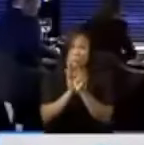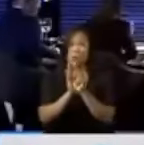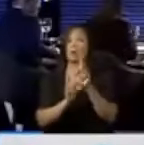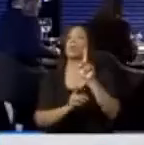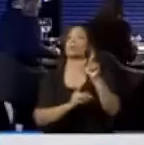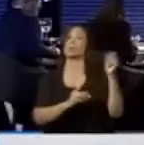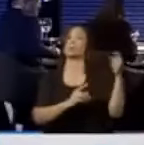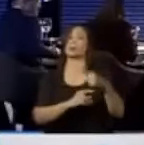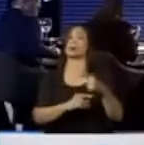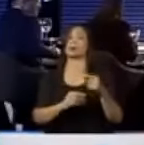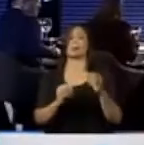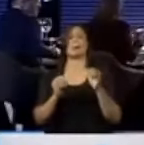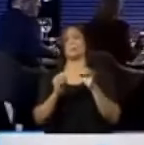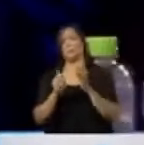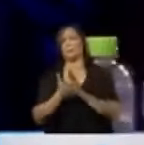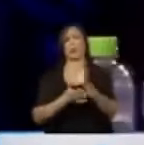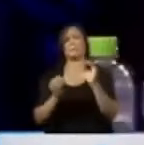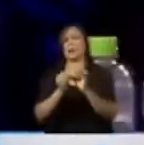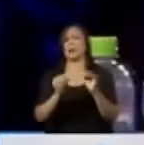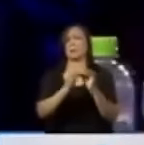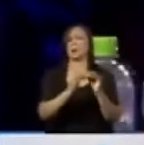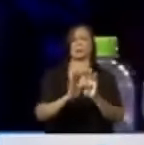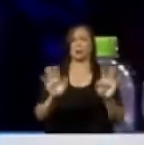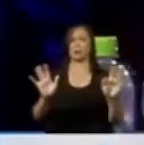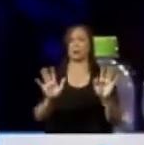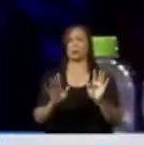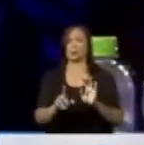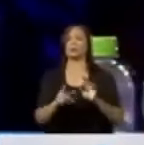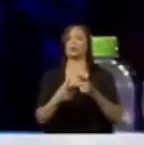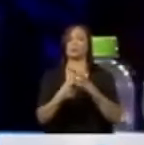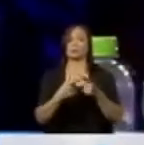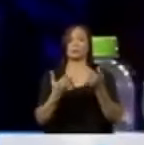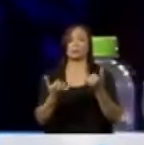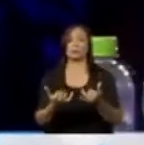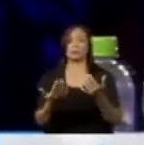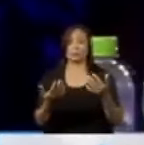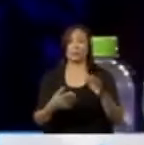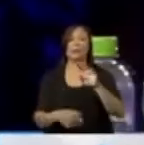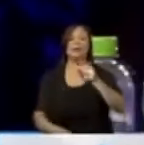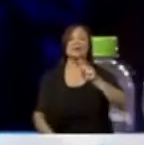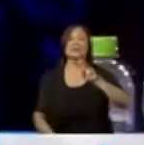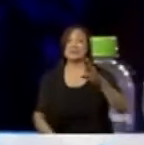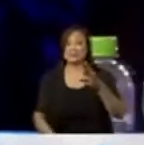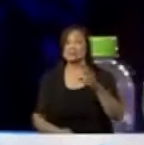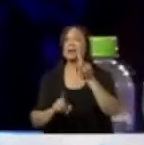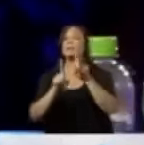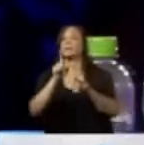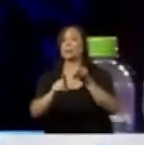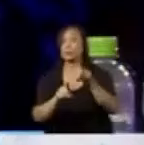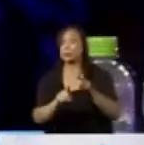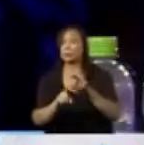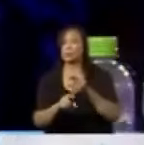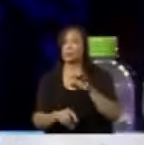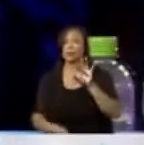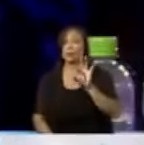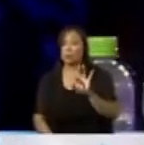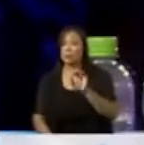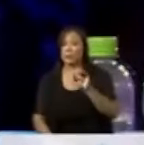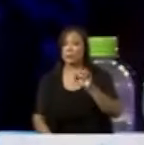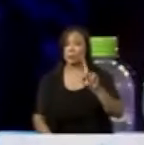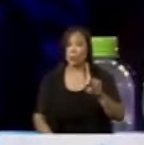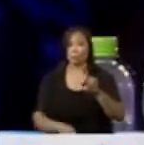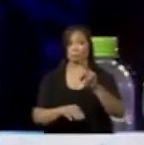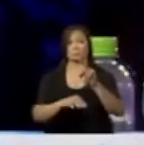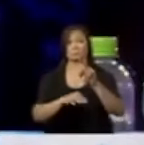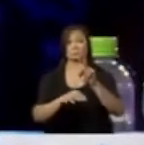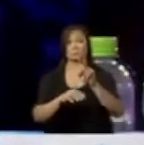una sola réplica, no hay derecho a contrarréplica. De esa manera quiero hacerles la sexta pregunta. A las 9:01